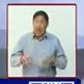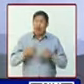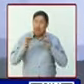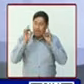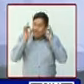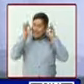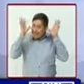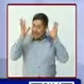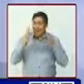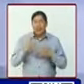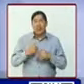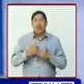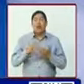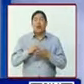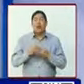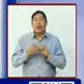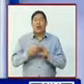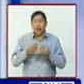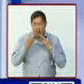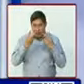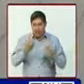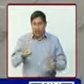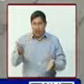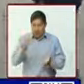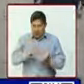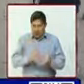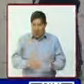queremos recordarle un poco de su historia.